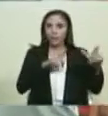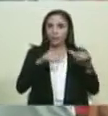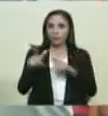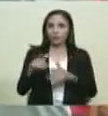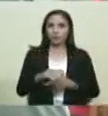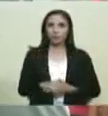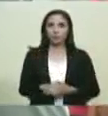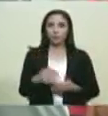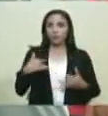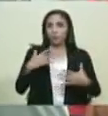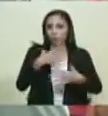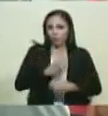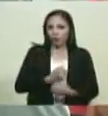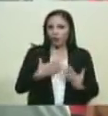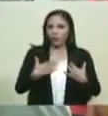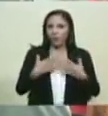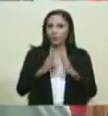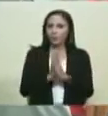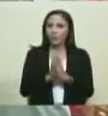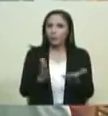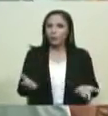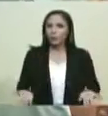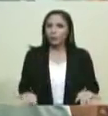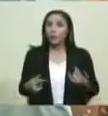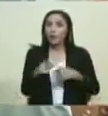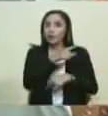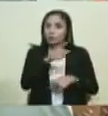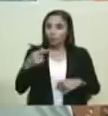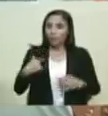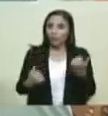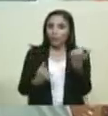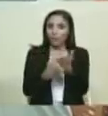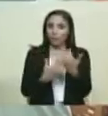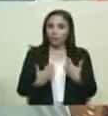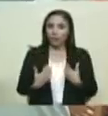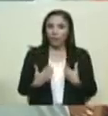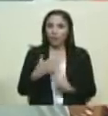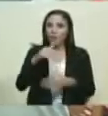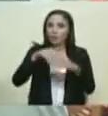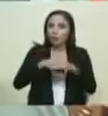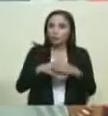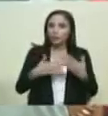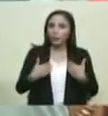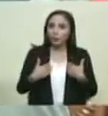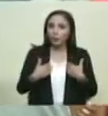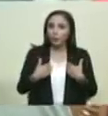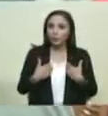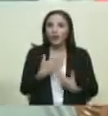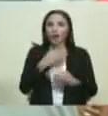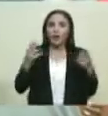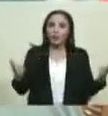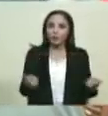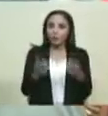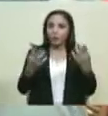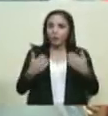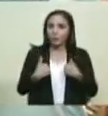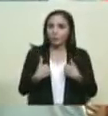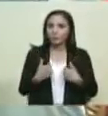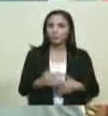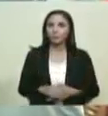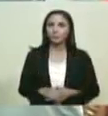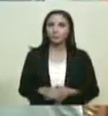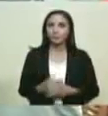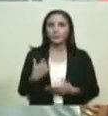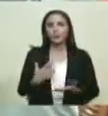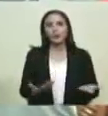confíen en mí si ustedes me dan su voto y me dan la victoria para el